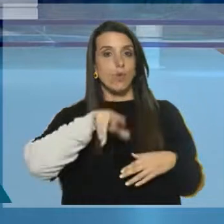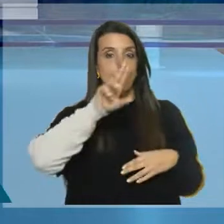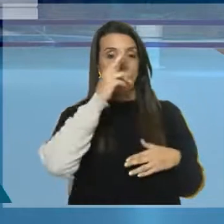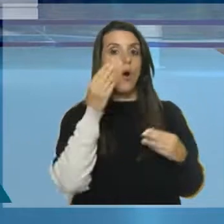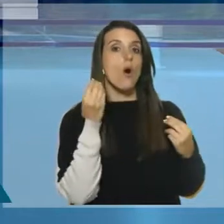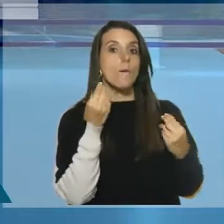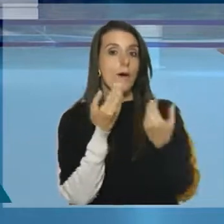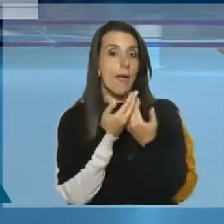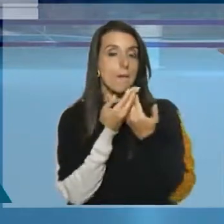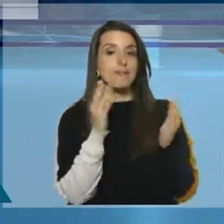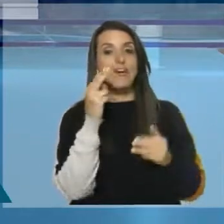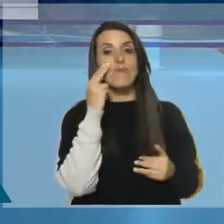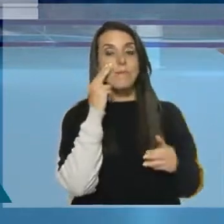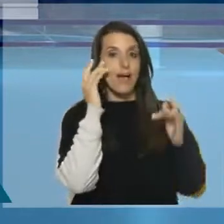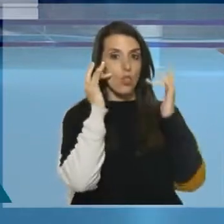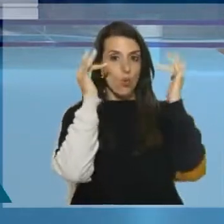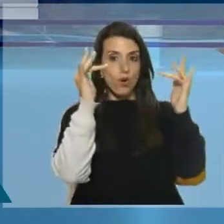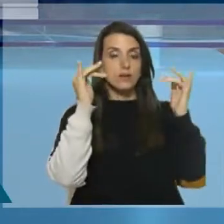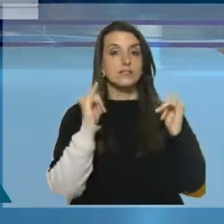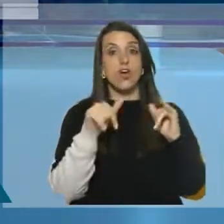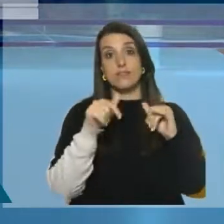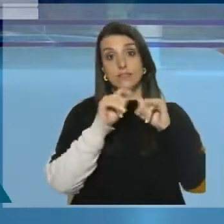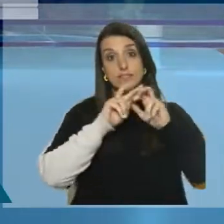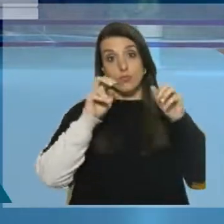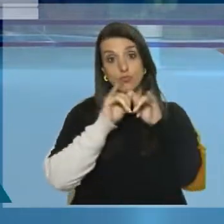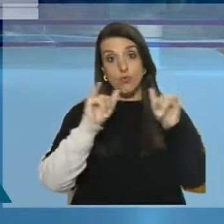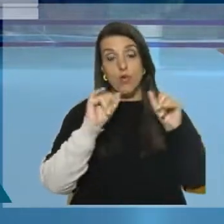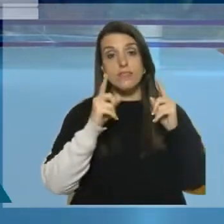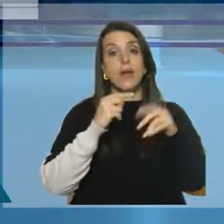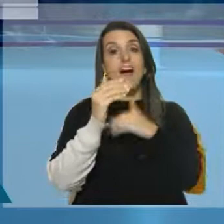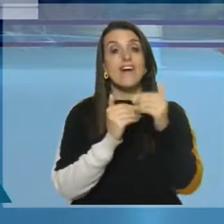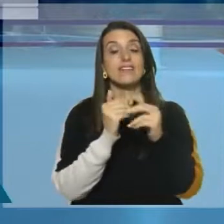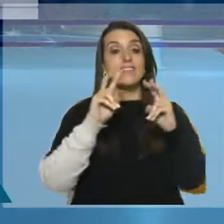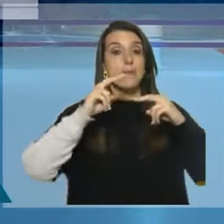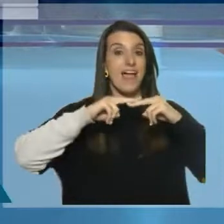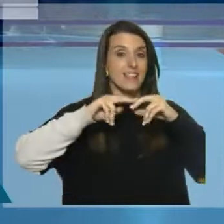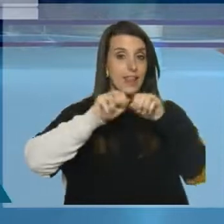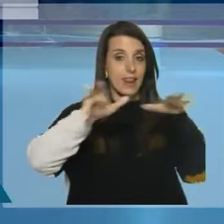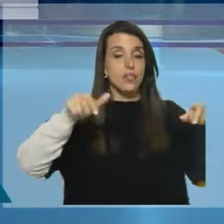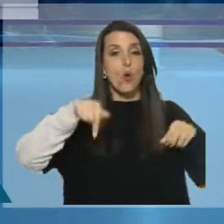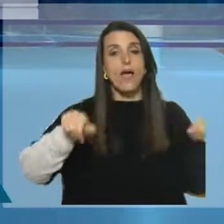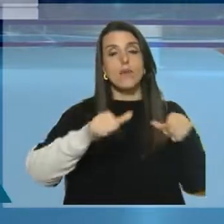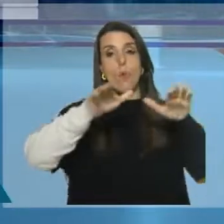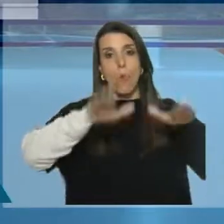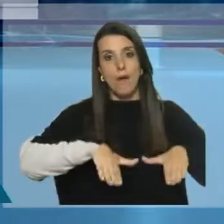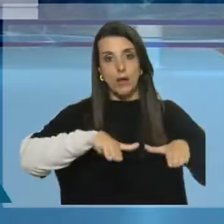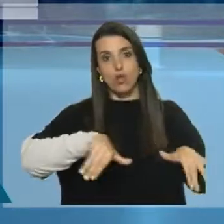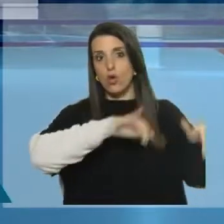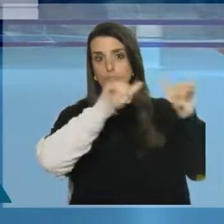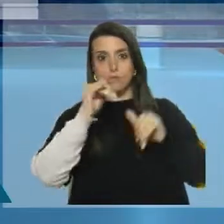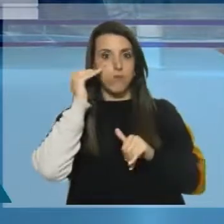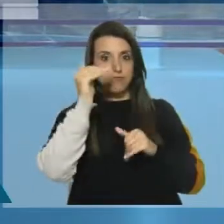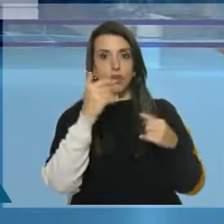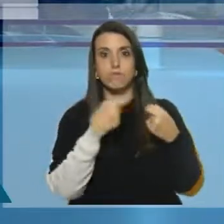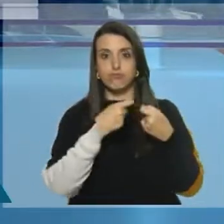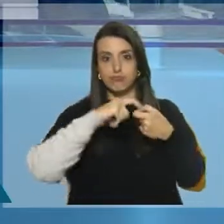y arrancamos con el conflicto en la educación miguel lo decíamos en titulares también en los avances de las redes hoy se realiza un paro la asociación de docentes de